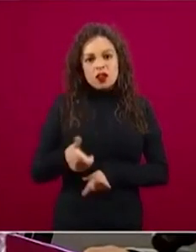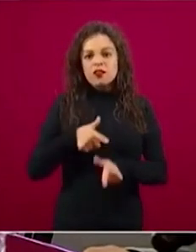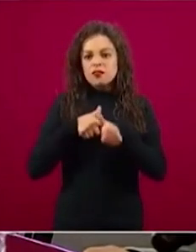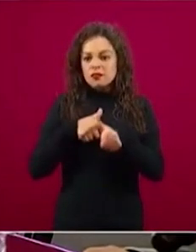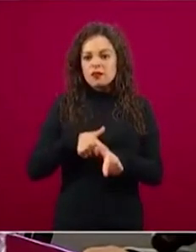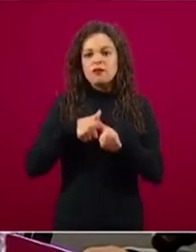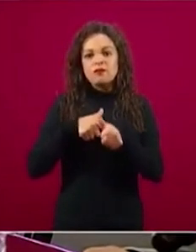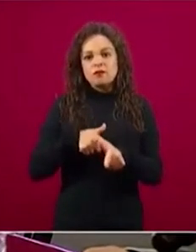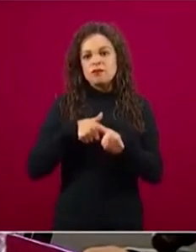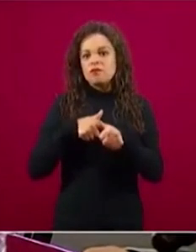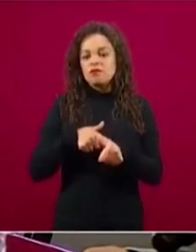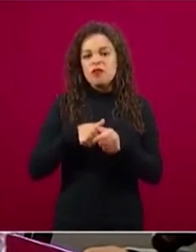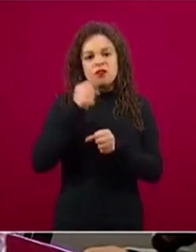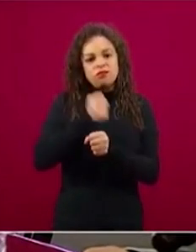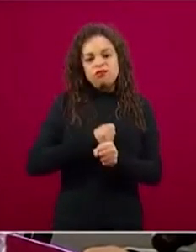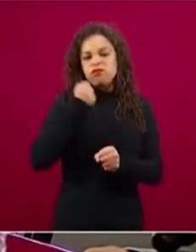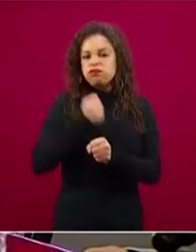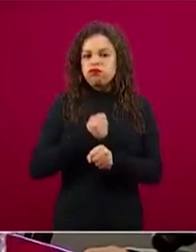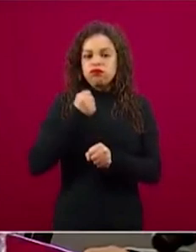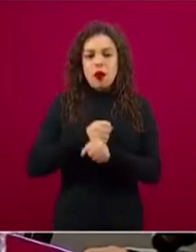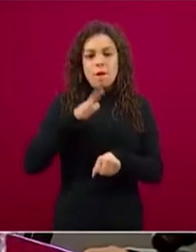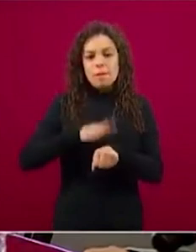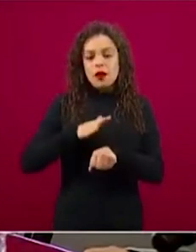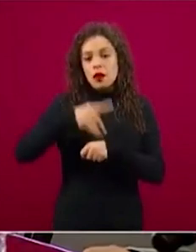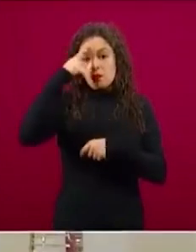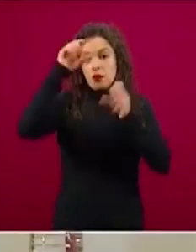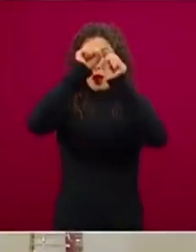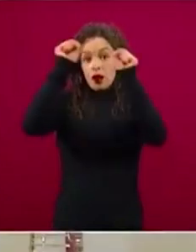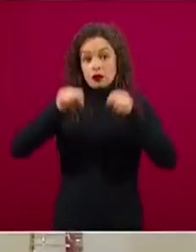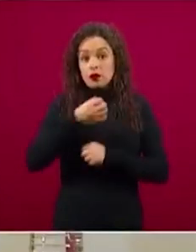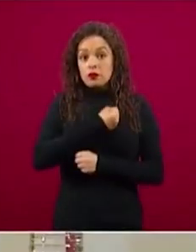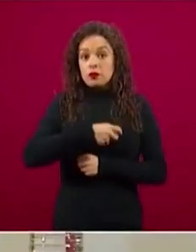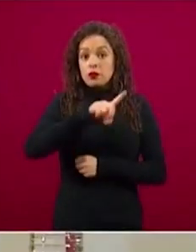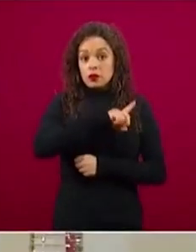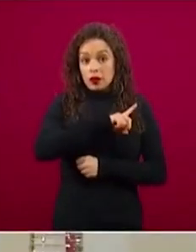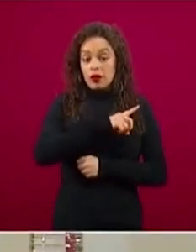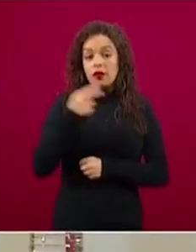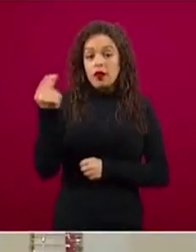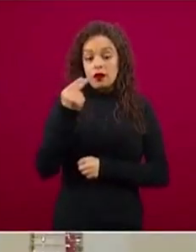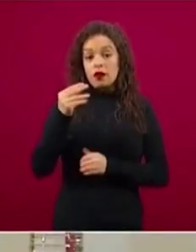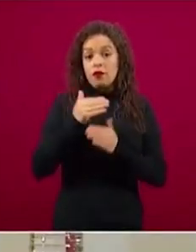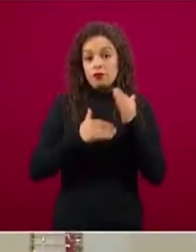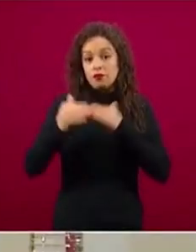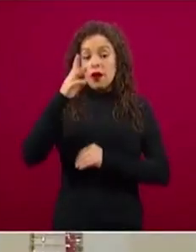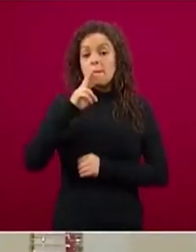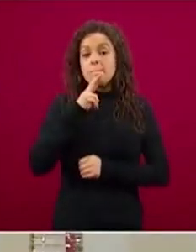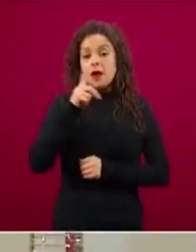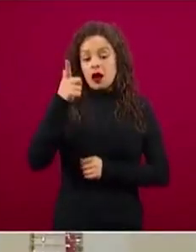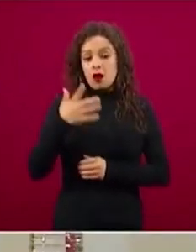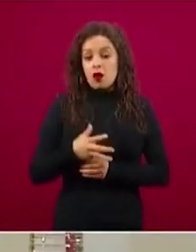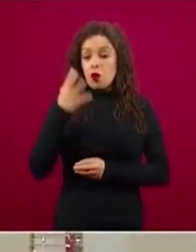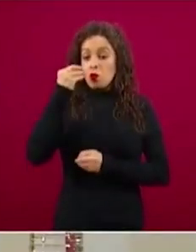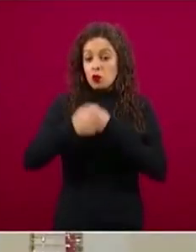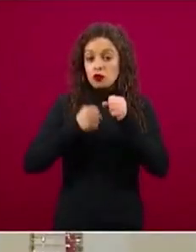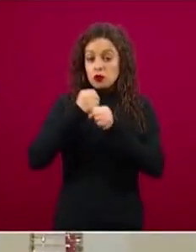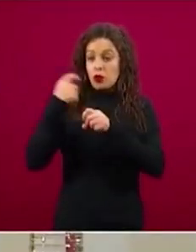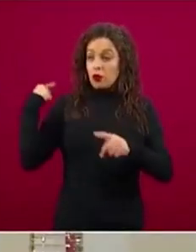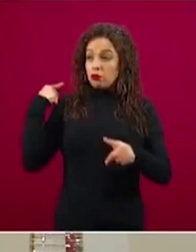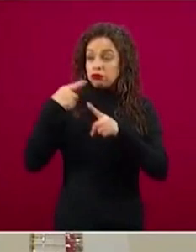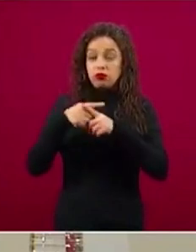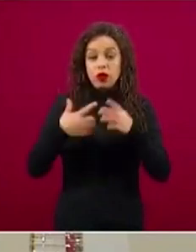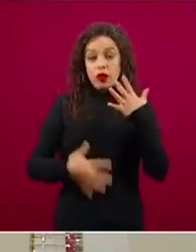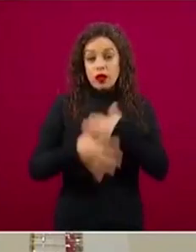nosotros, muchísima gente, muchísimas organizaciones por muchísimos años, al menos unos 15 o 20 años, ha